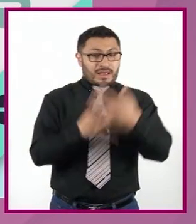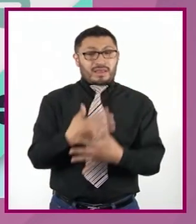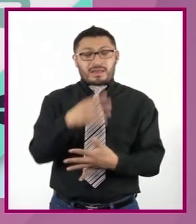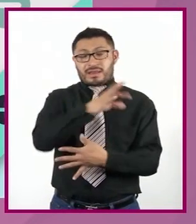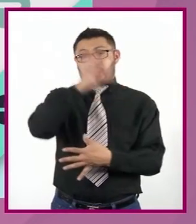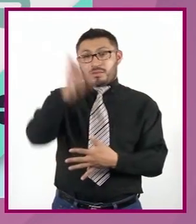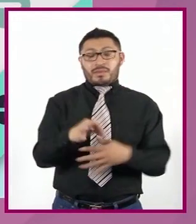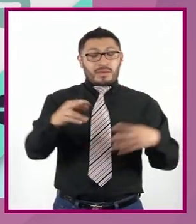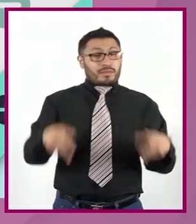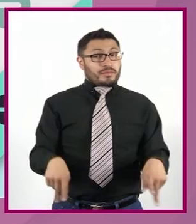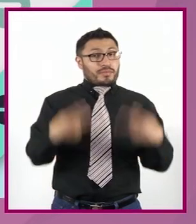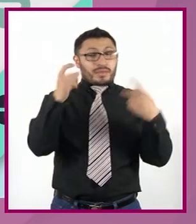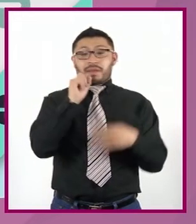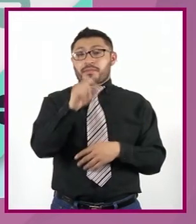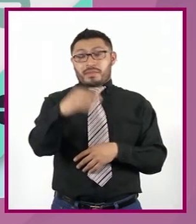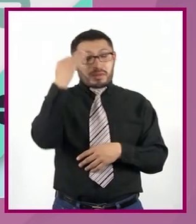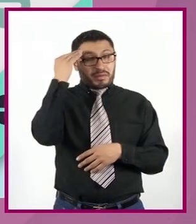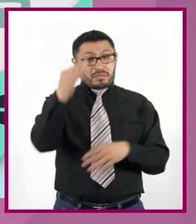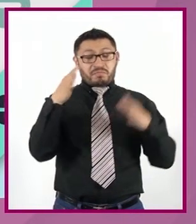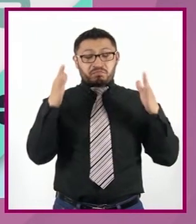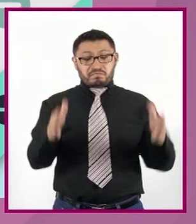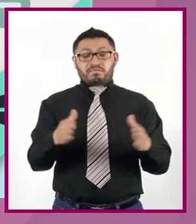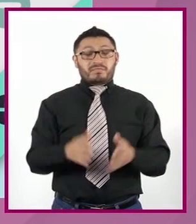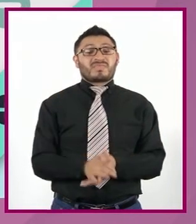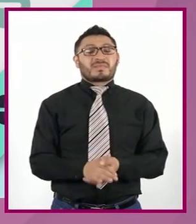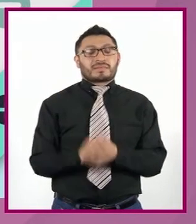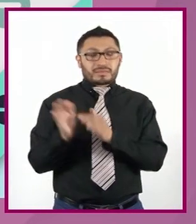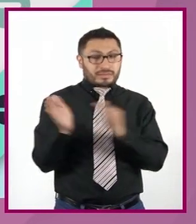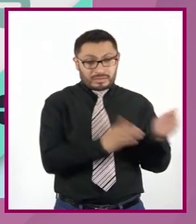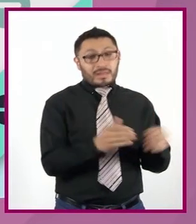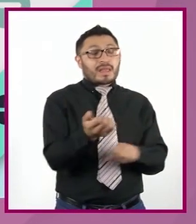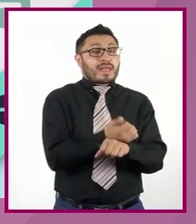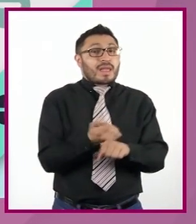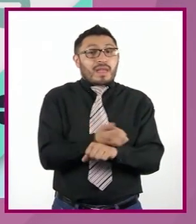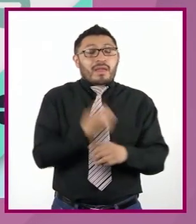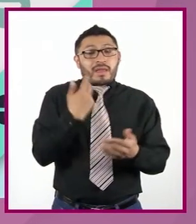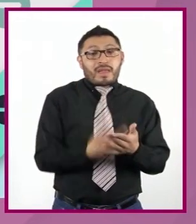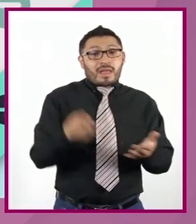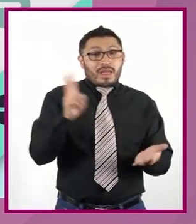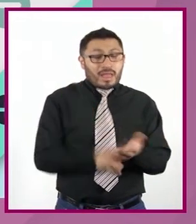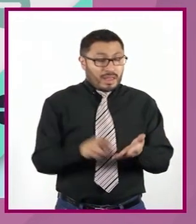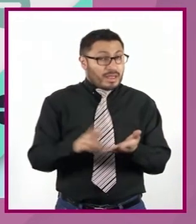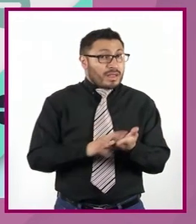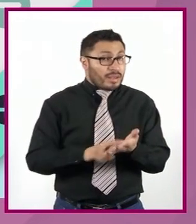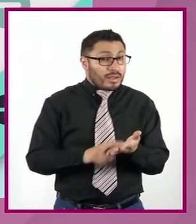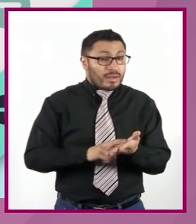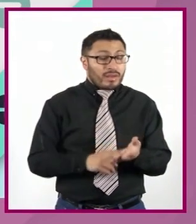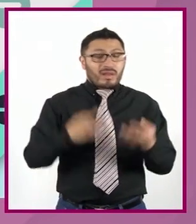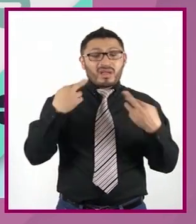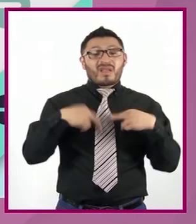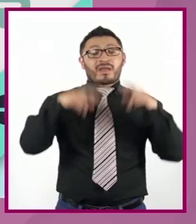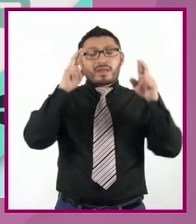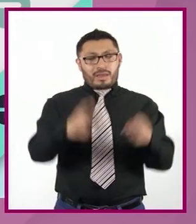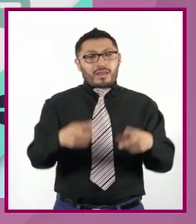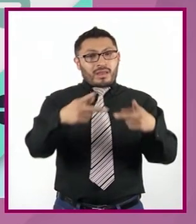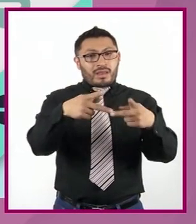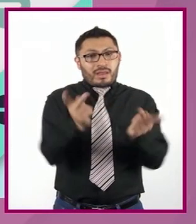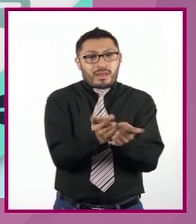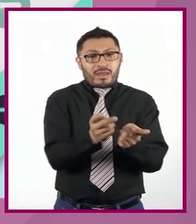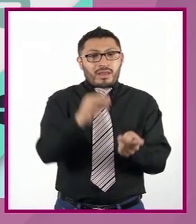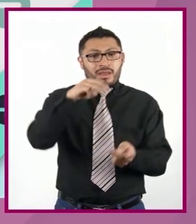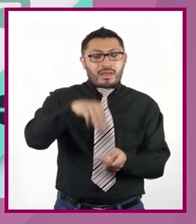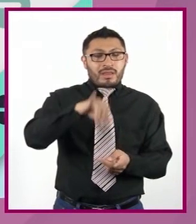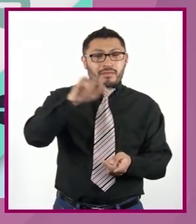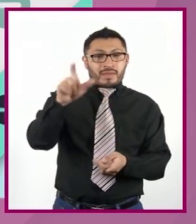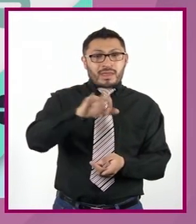ventas en el mismo periodo. El sector amarillo es el doble del sector rosa y representa el platillo